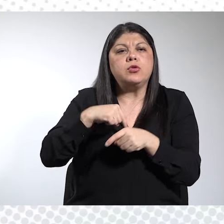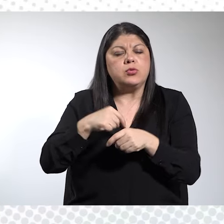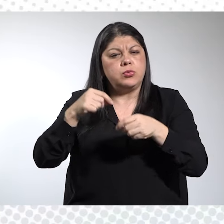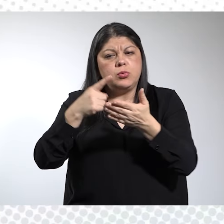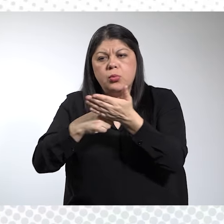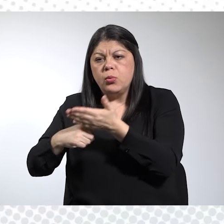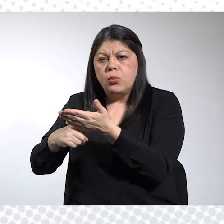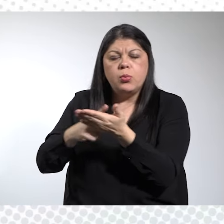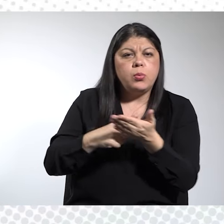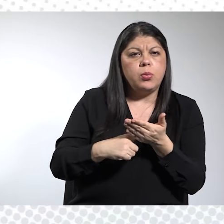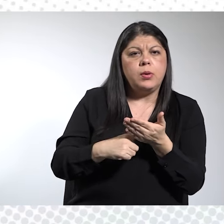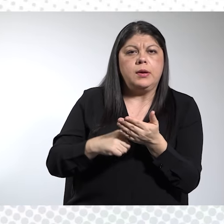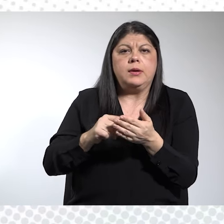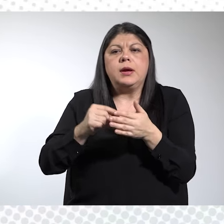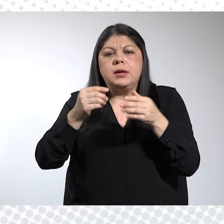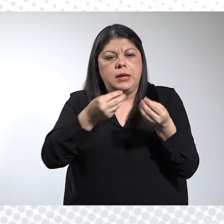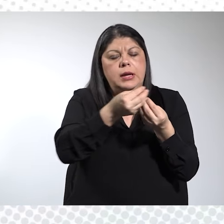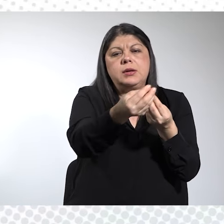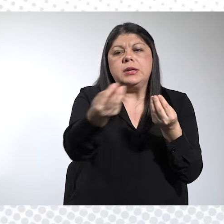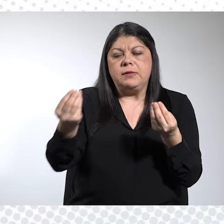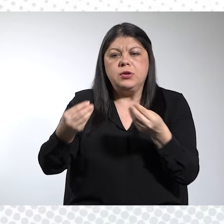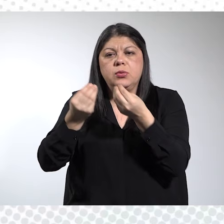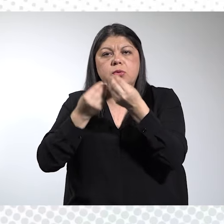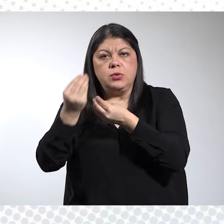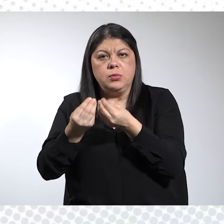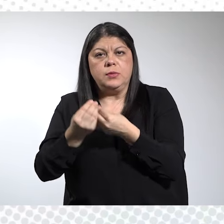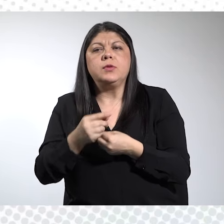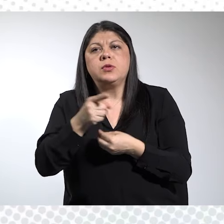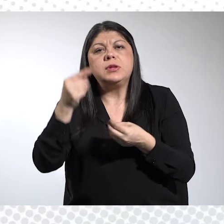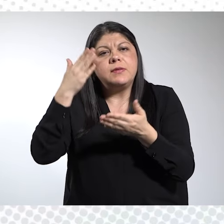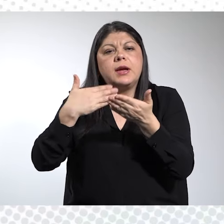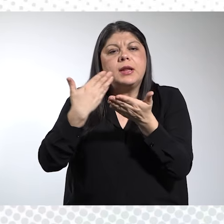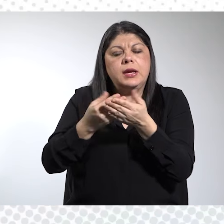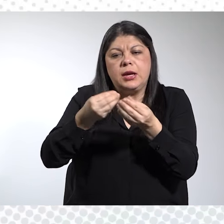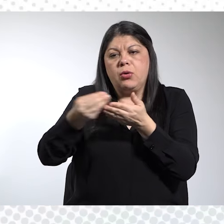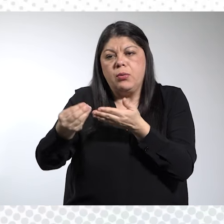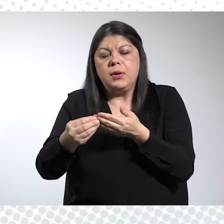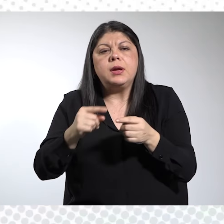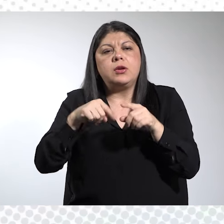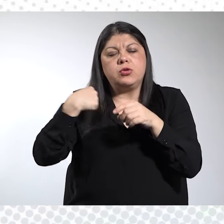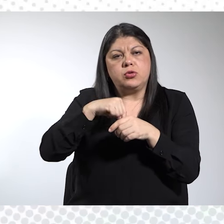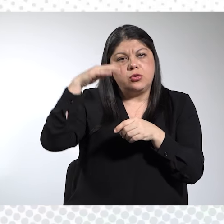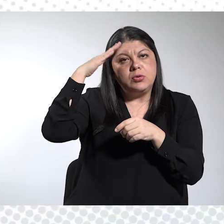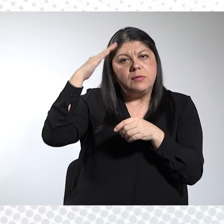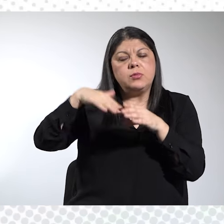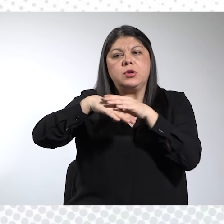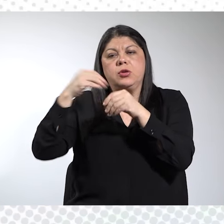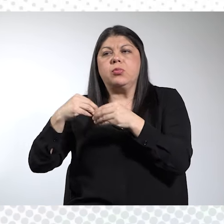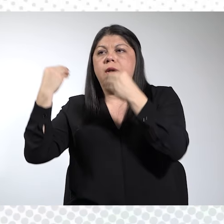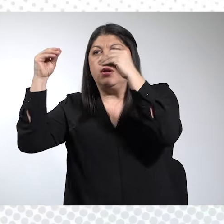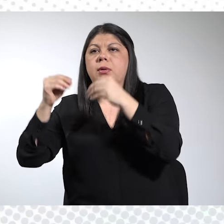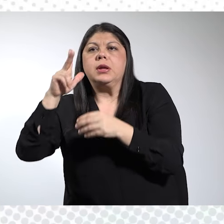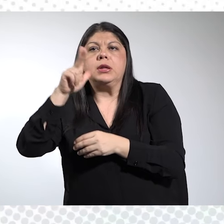que tener la discusión de qué pasa con la tercerización de sus productos. Hay gente que llega, compra sus productos y sabemos que eventualmente